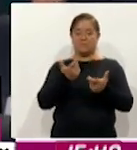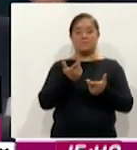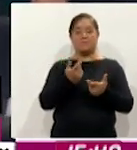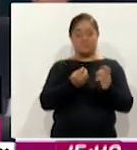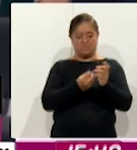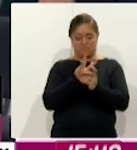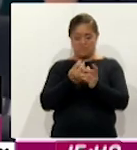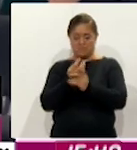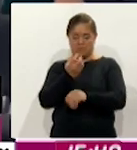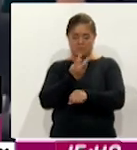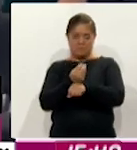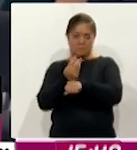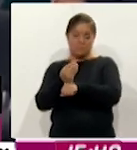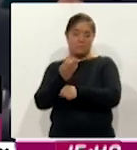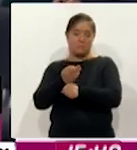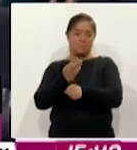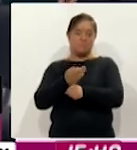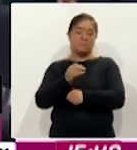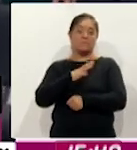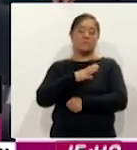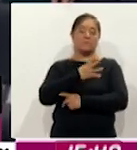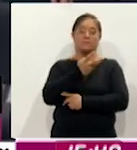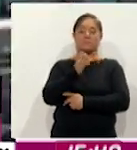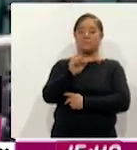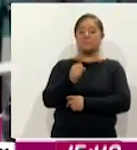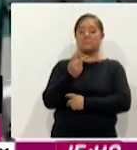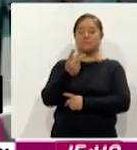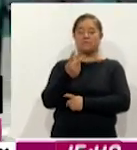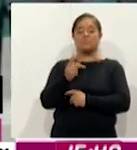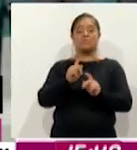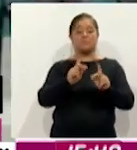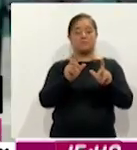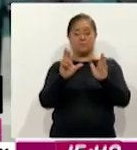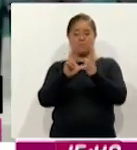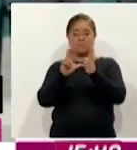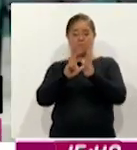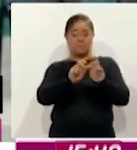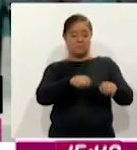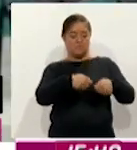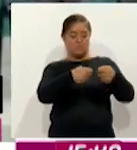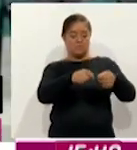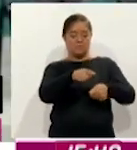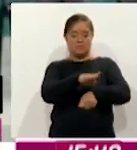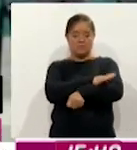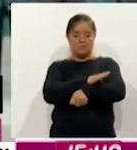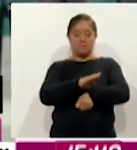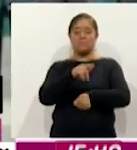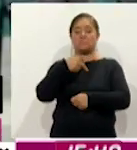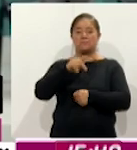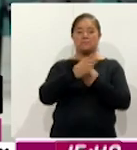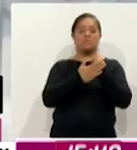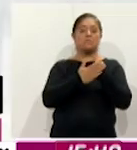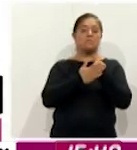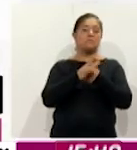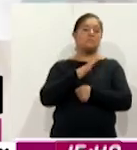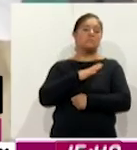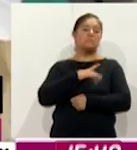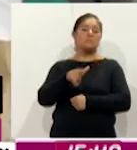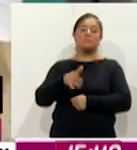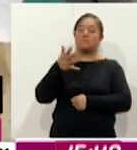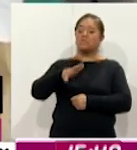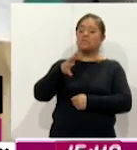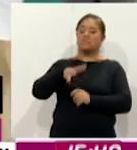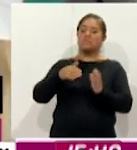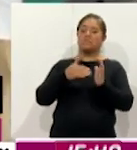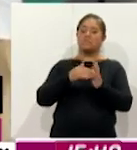la entrega de 462 credenciales a beneficiarios. Sin embargo, se prevé que en próximos días se gestionen 10.000 tarjetas más